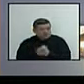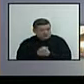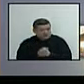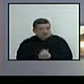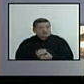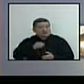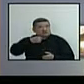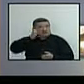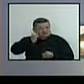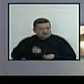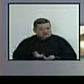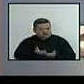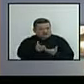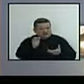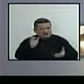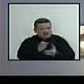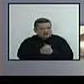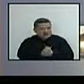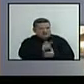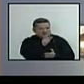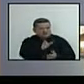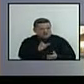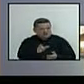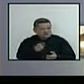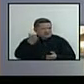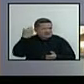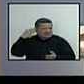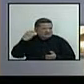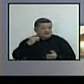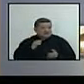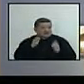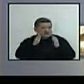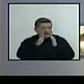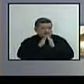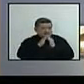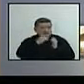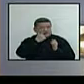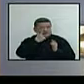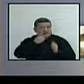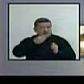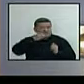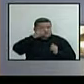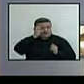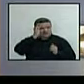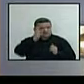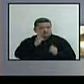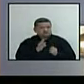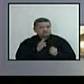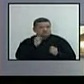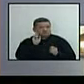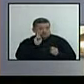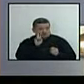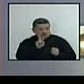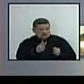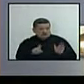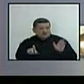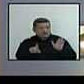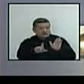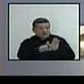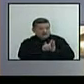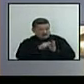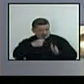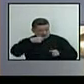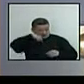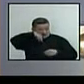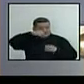con ellos después de aquellos días, oráculo del Señor. Meteré mi ley en su pecho,